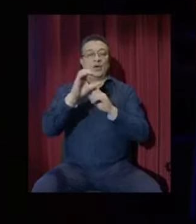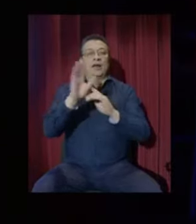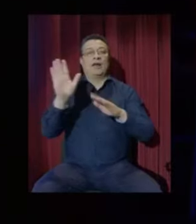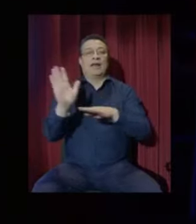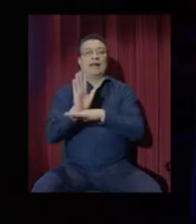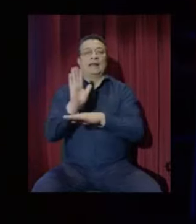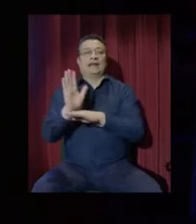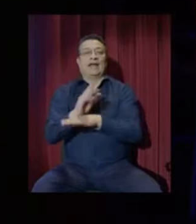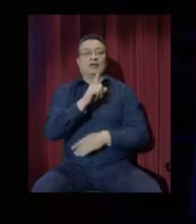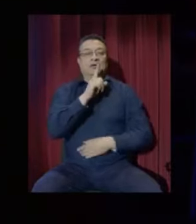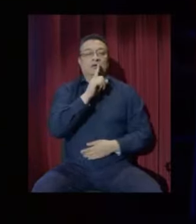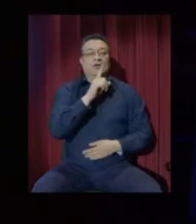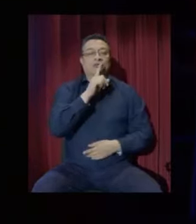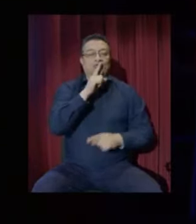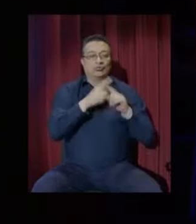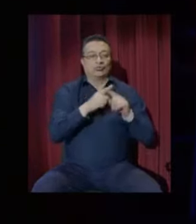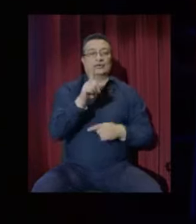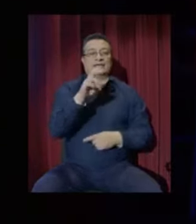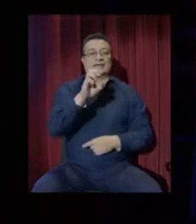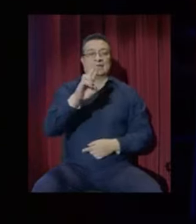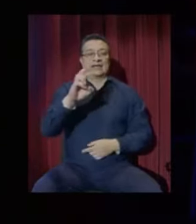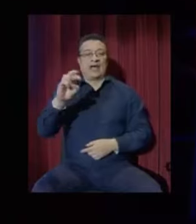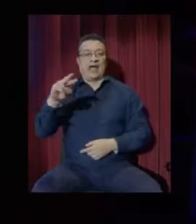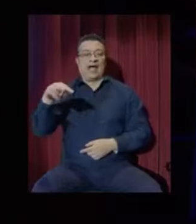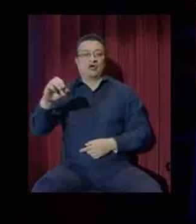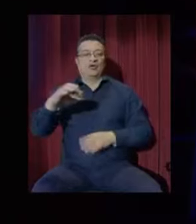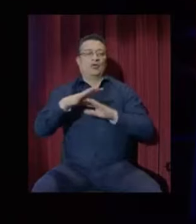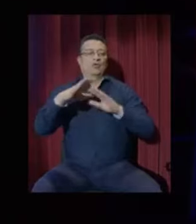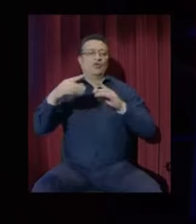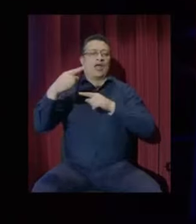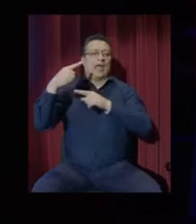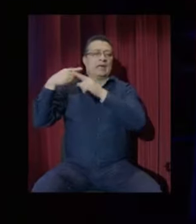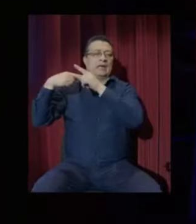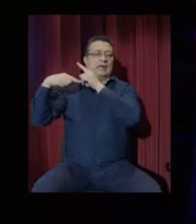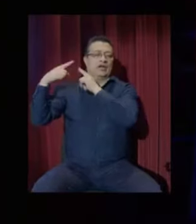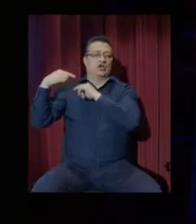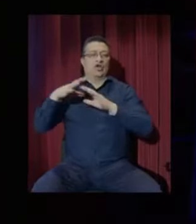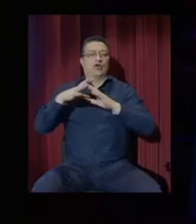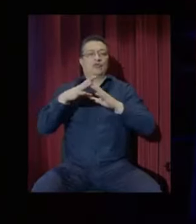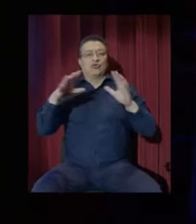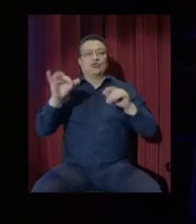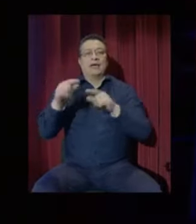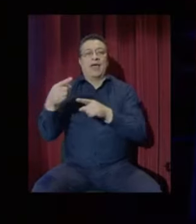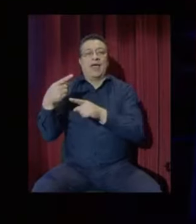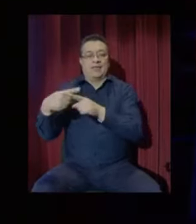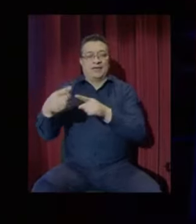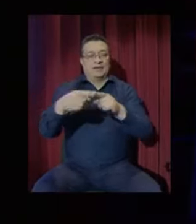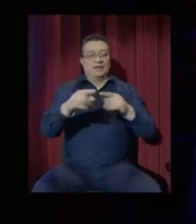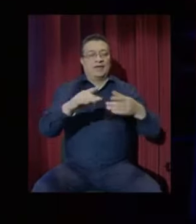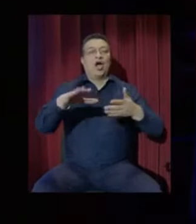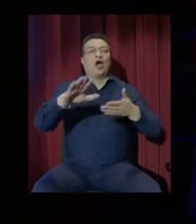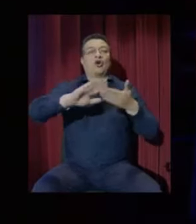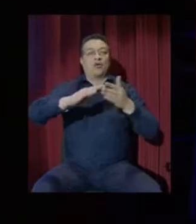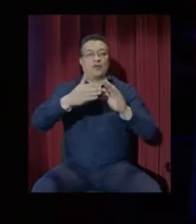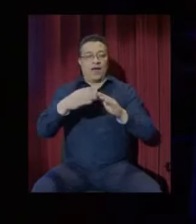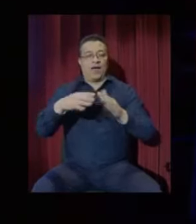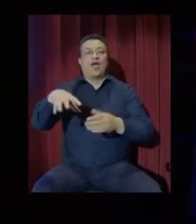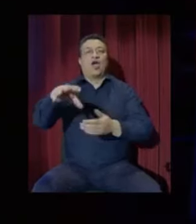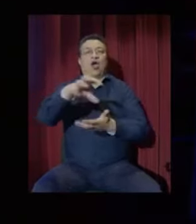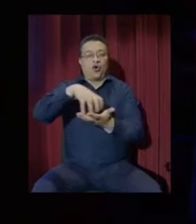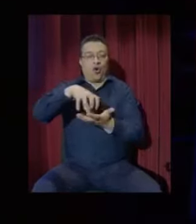eh un lugar lleno de historia que alberga además a distintas comunidades de nuestra comuna de la